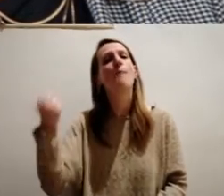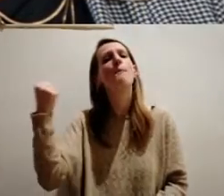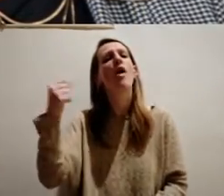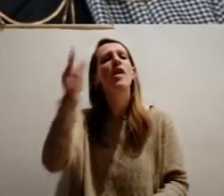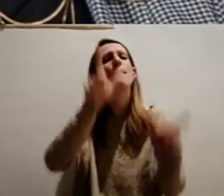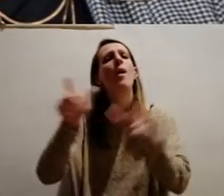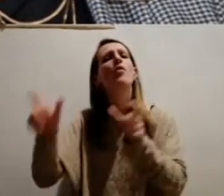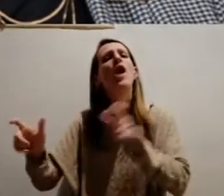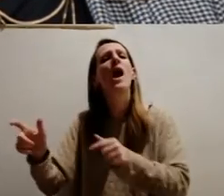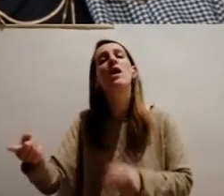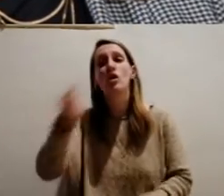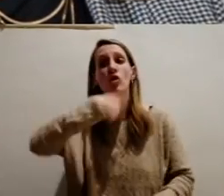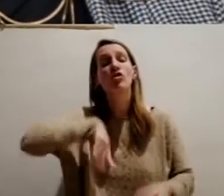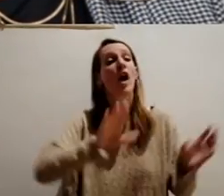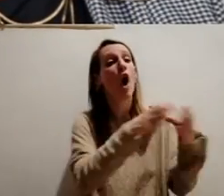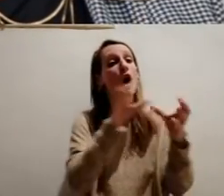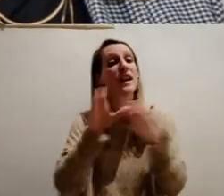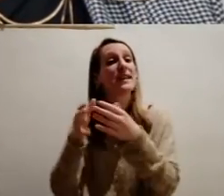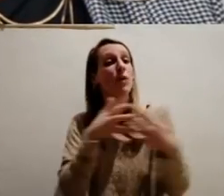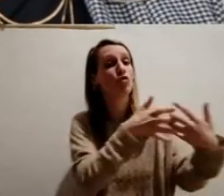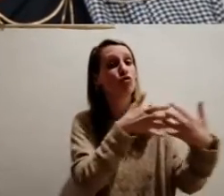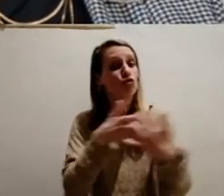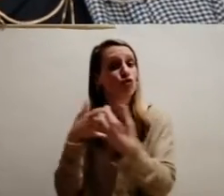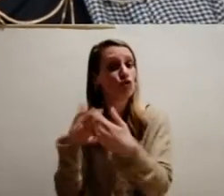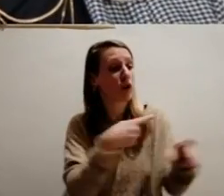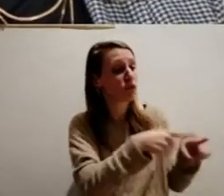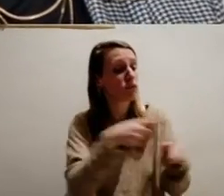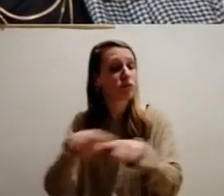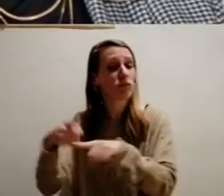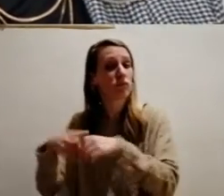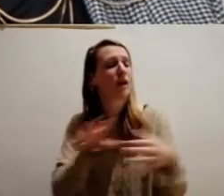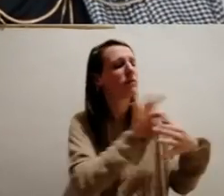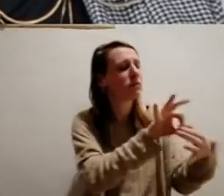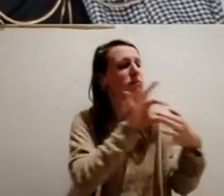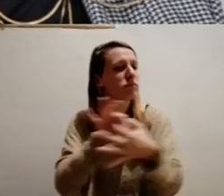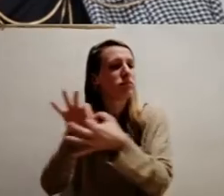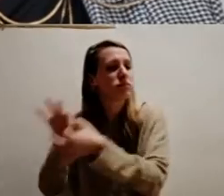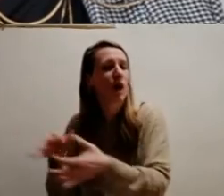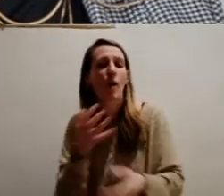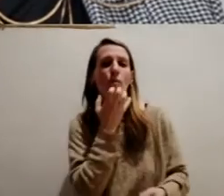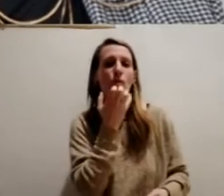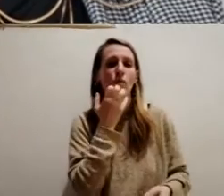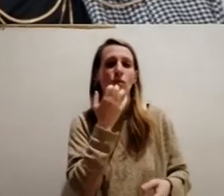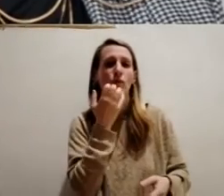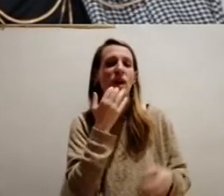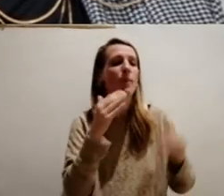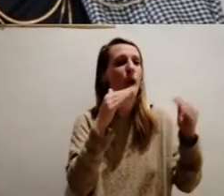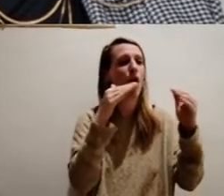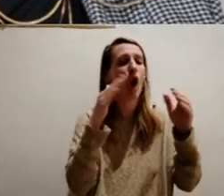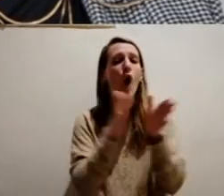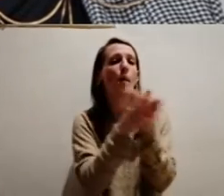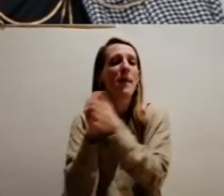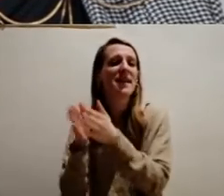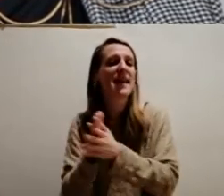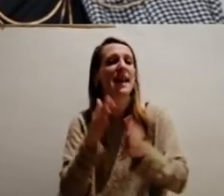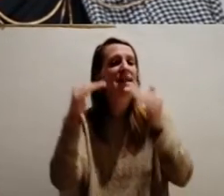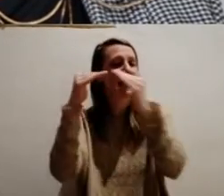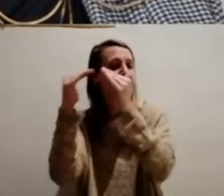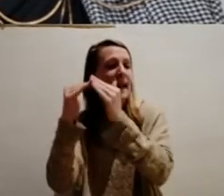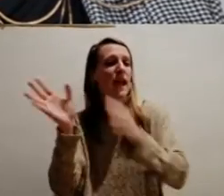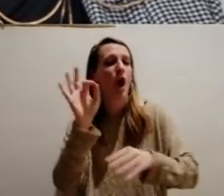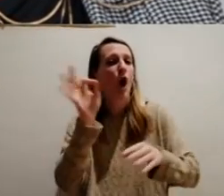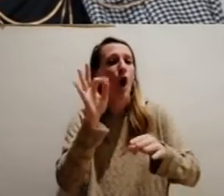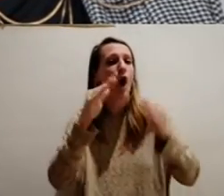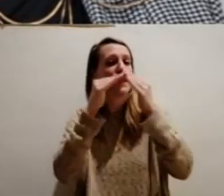somos aliadas de los diferentes colectivos de lucha. Estamos tanto en desahucios como con los manteros, como las compañeras Kelly. Allí donde